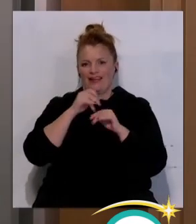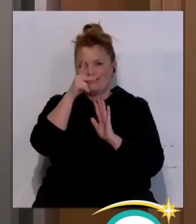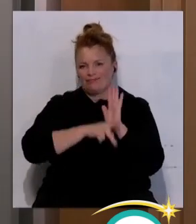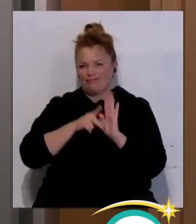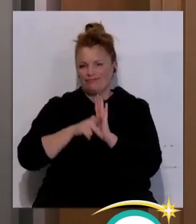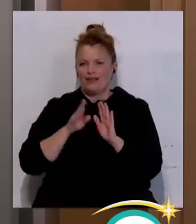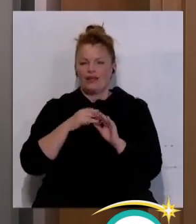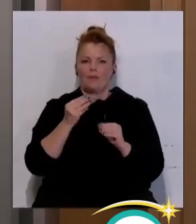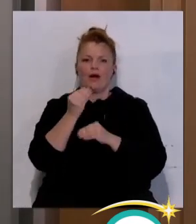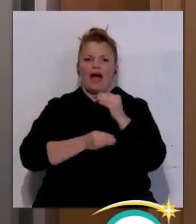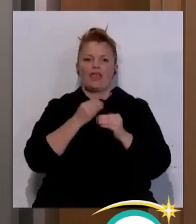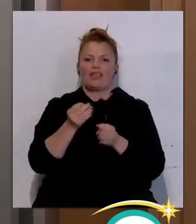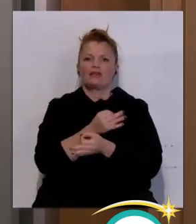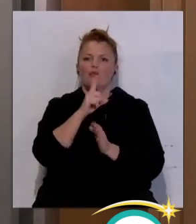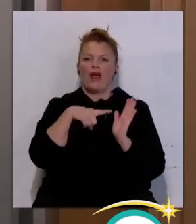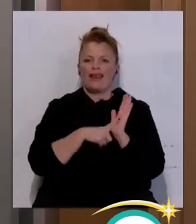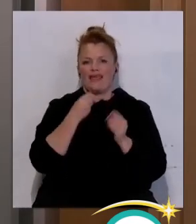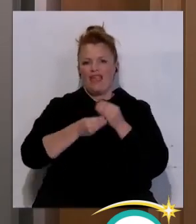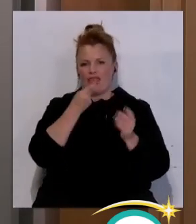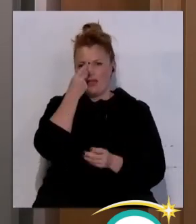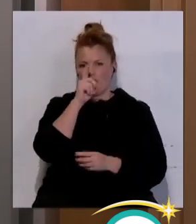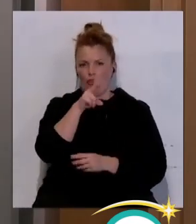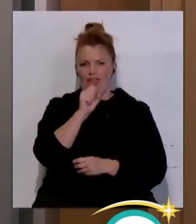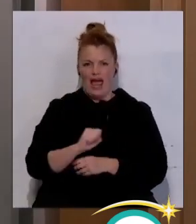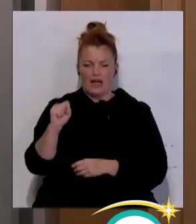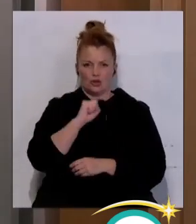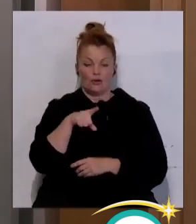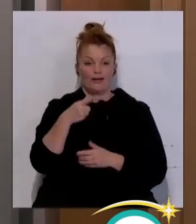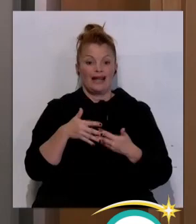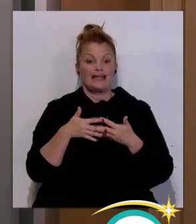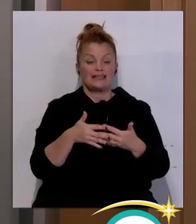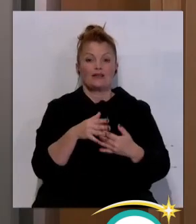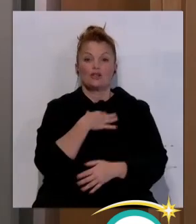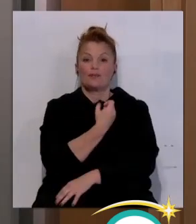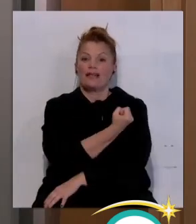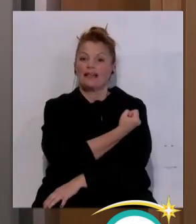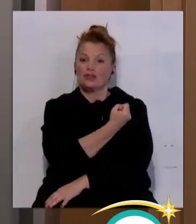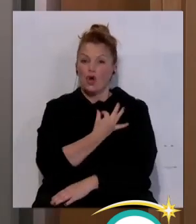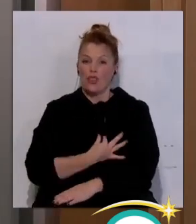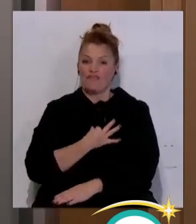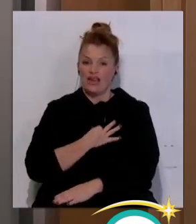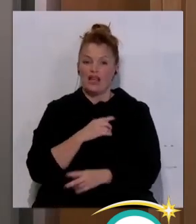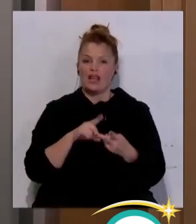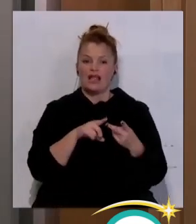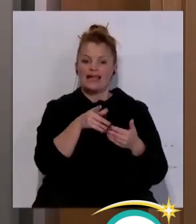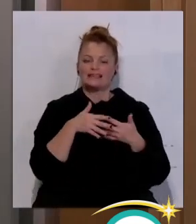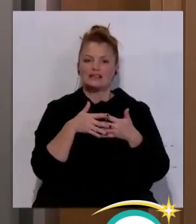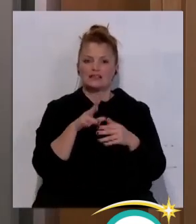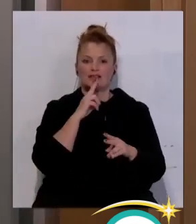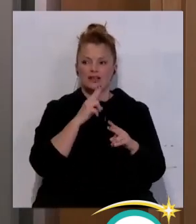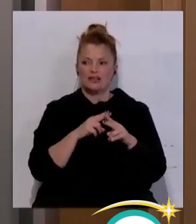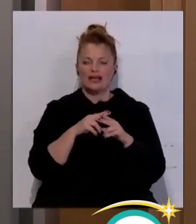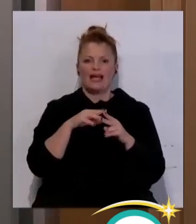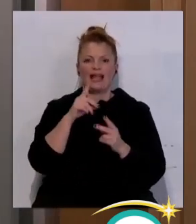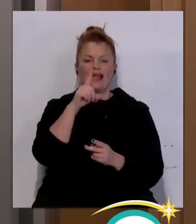hacer efectiva una ley de hace 12 años, ¿no? También, una vez que lleguen al archivo del registro civil, ese archivo se llama el legajo